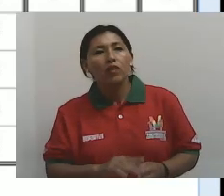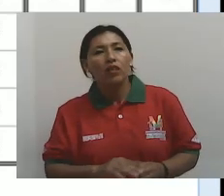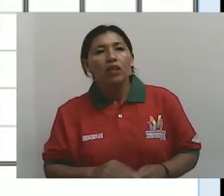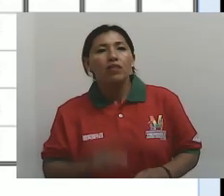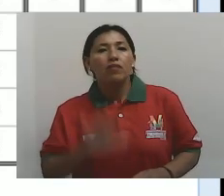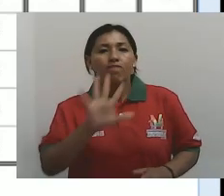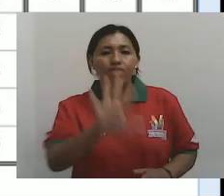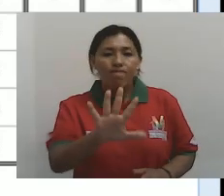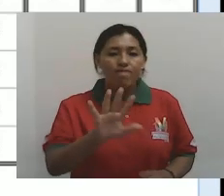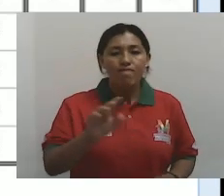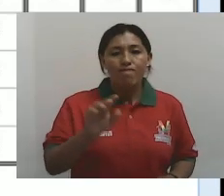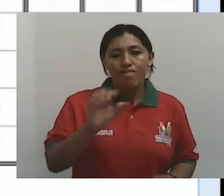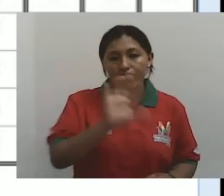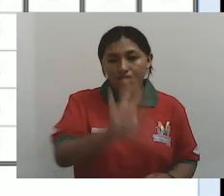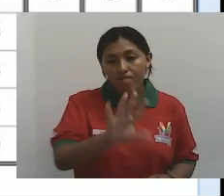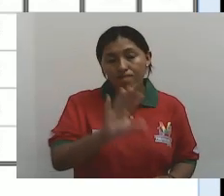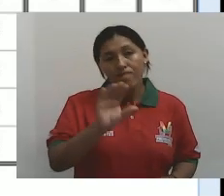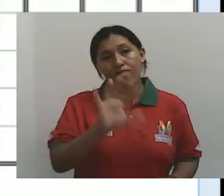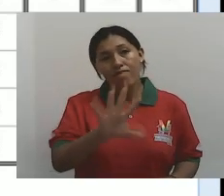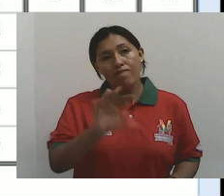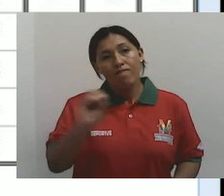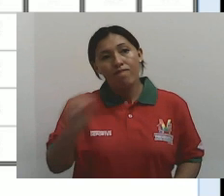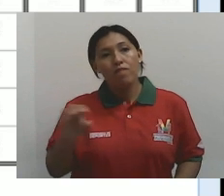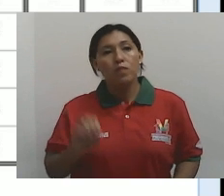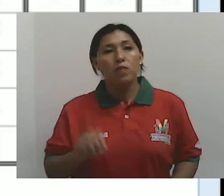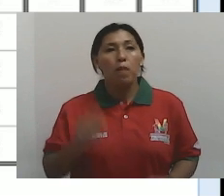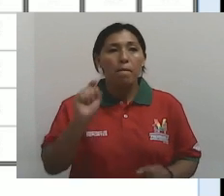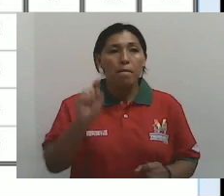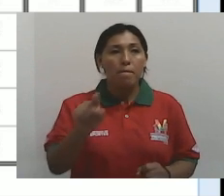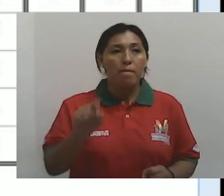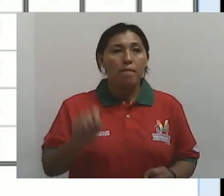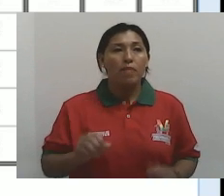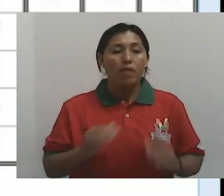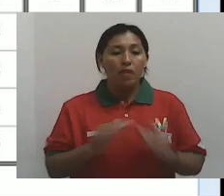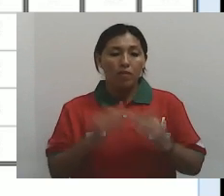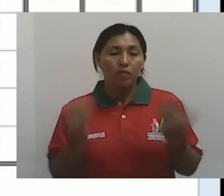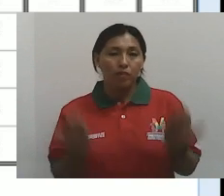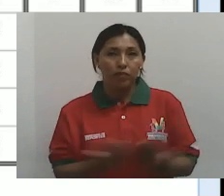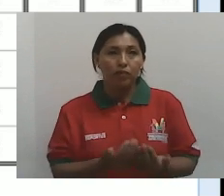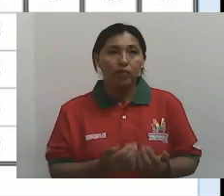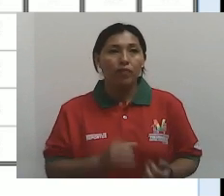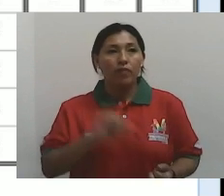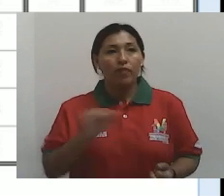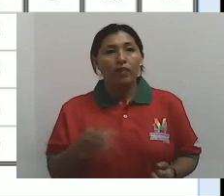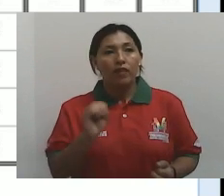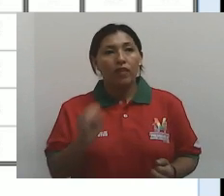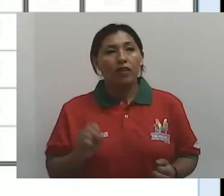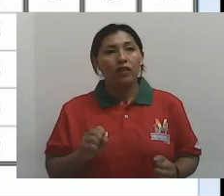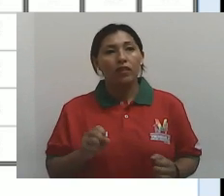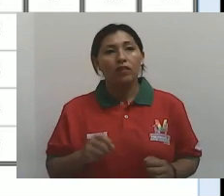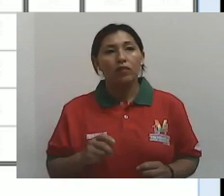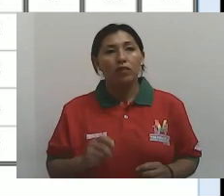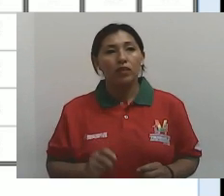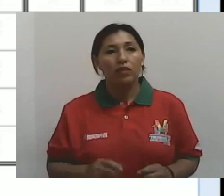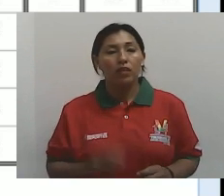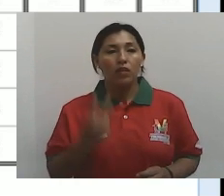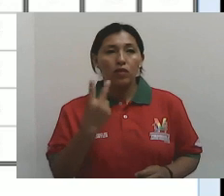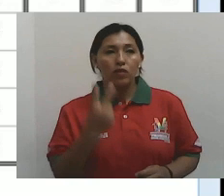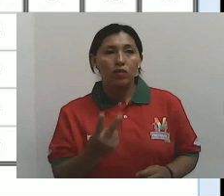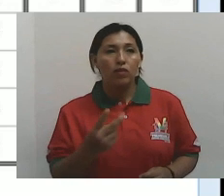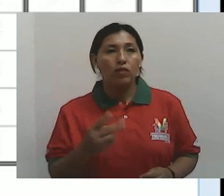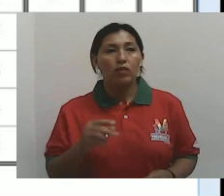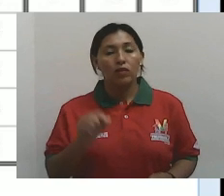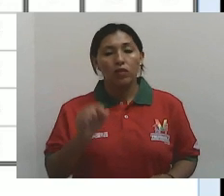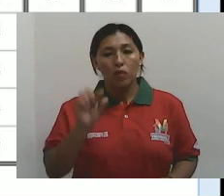50 puntos, tienen el colegio Loyola y el colegio Jesús Maestro. A los dos les doy 9 puntos, a